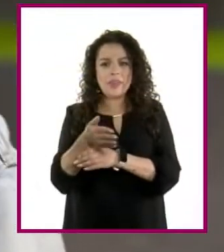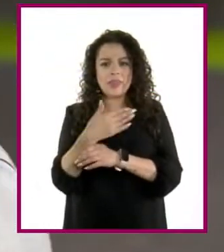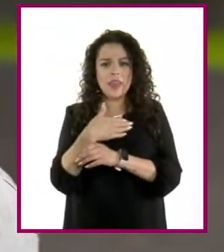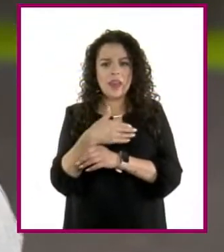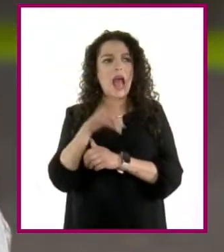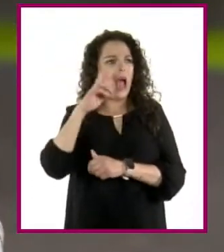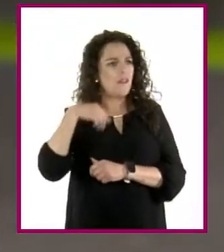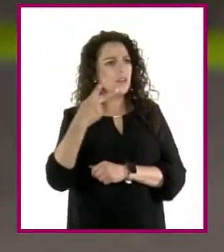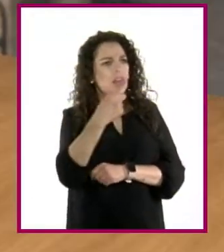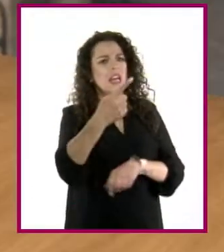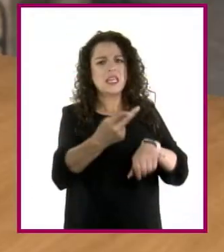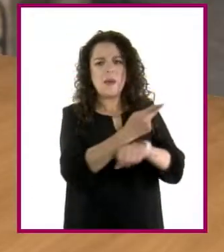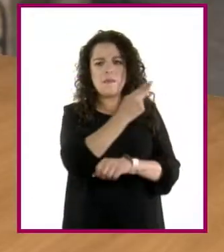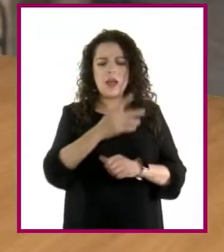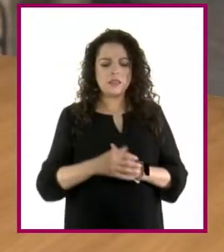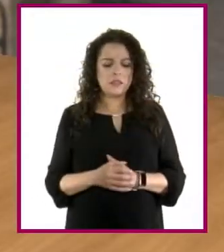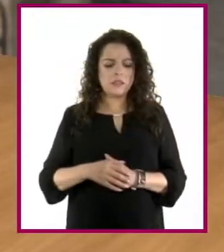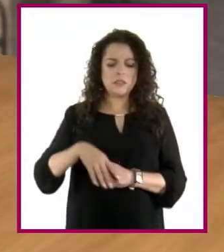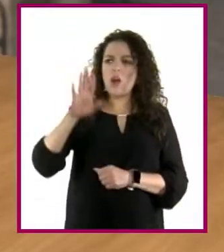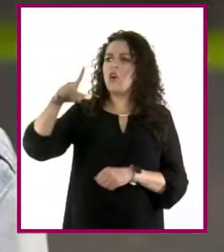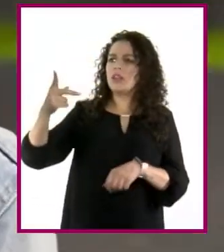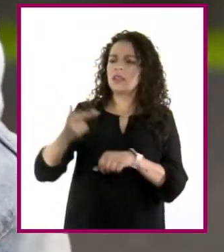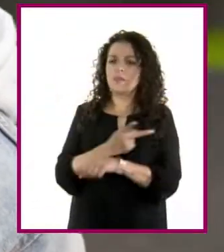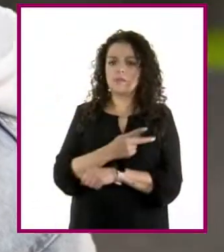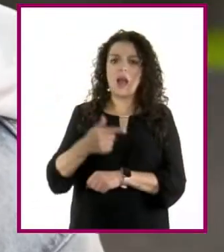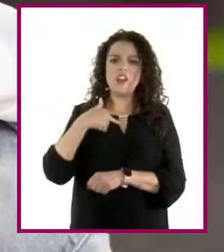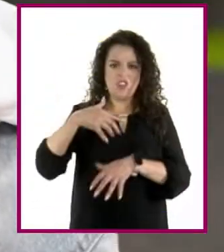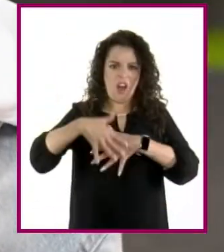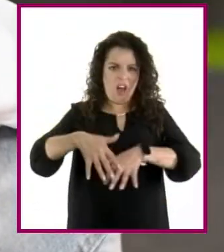¡Oiga! ¿Qué está pasando? Estamos protestando.